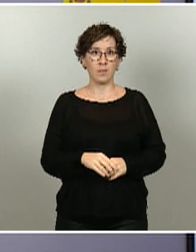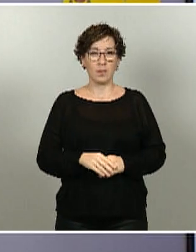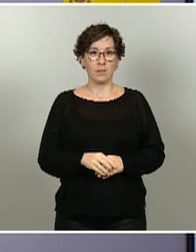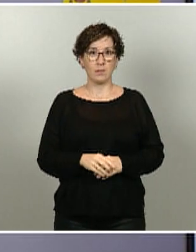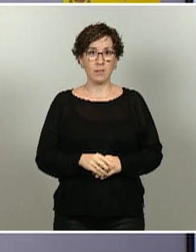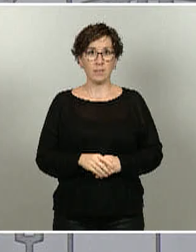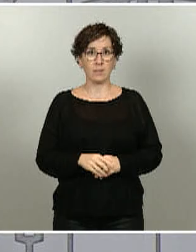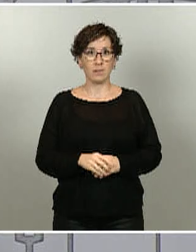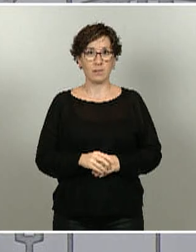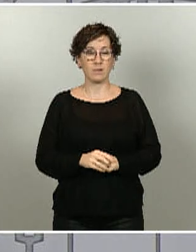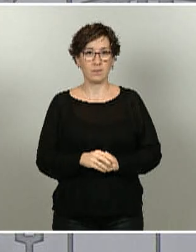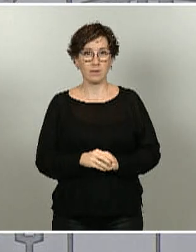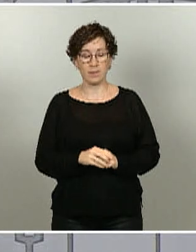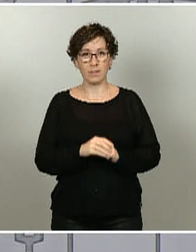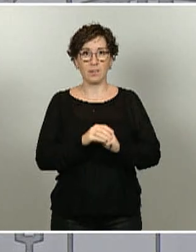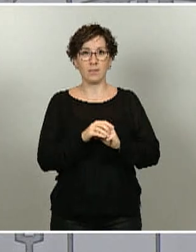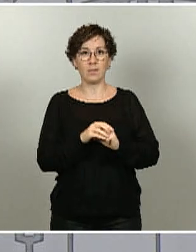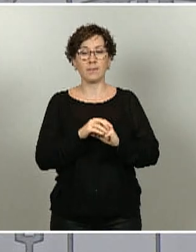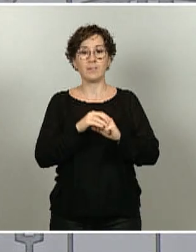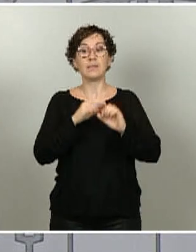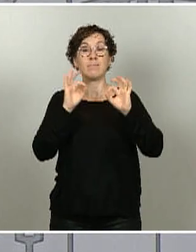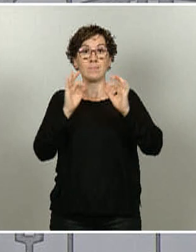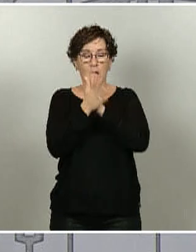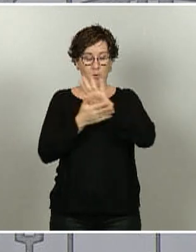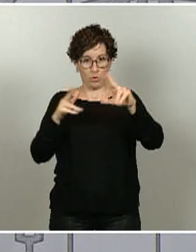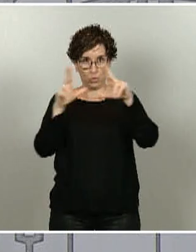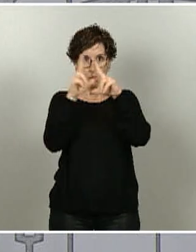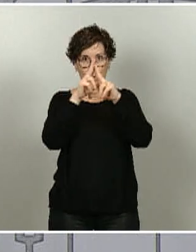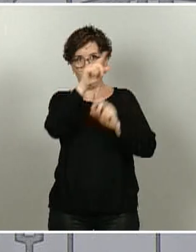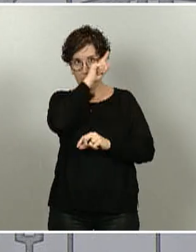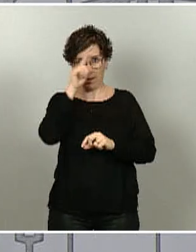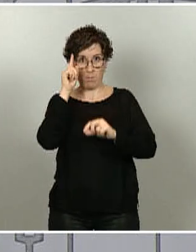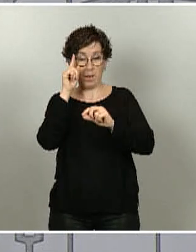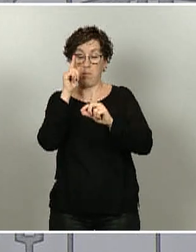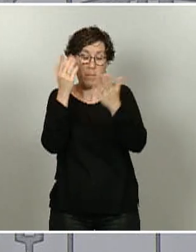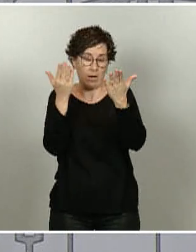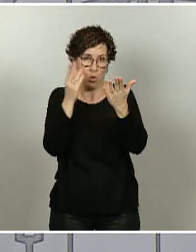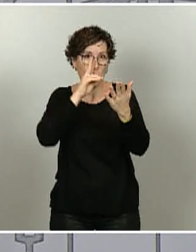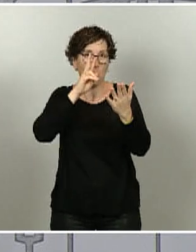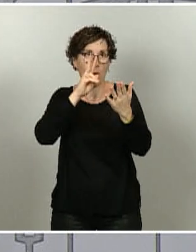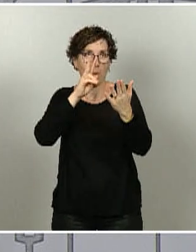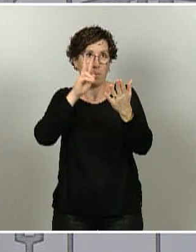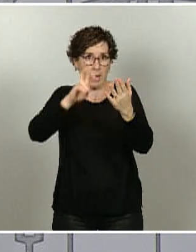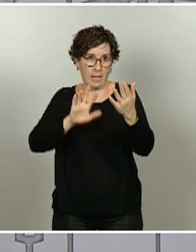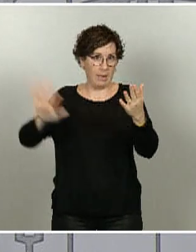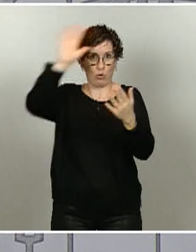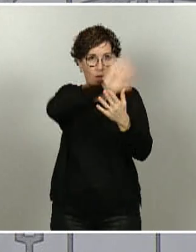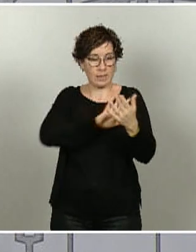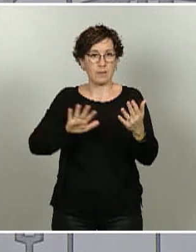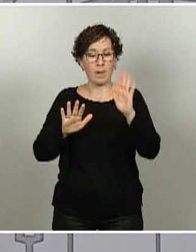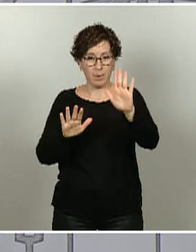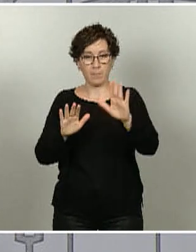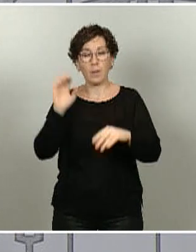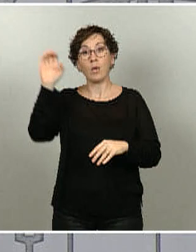Bueno, en cuanto a la Comunidad de Madrid, pero también es aplicable a todas las demás comunidades. Las comunidades autónomas envían una solicitud